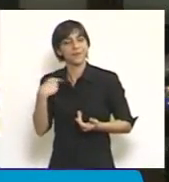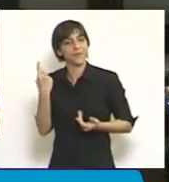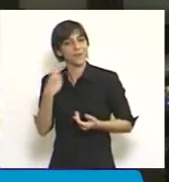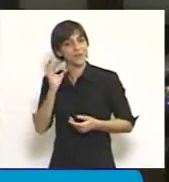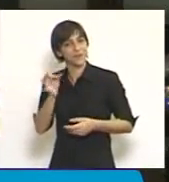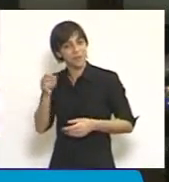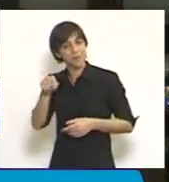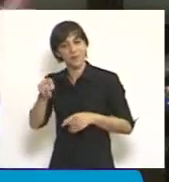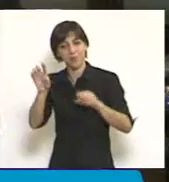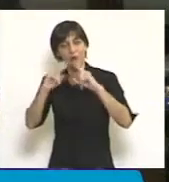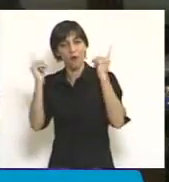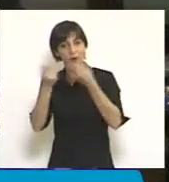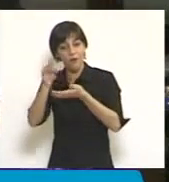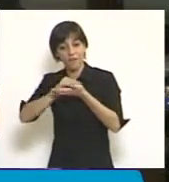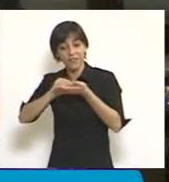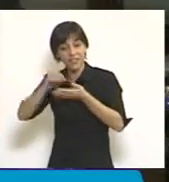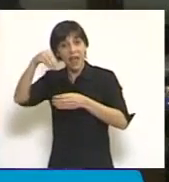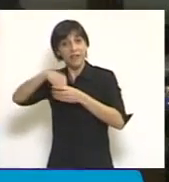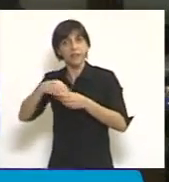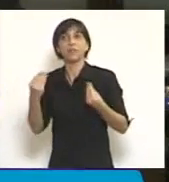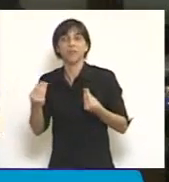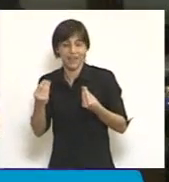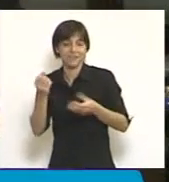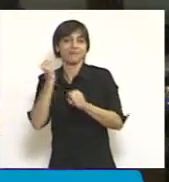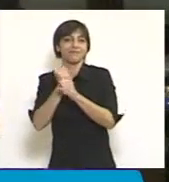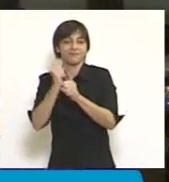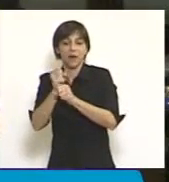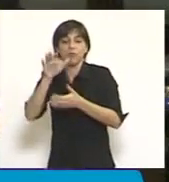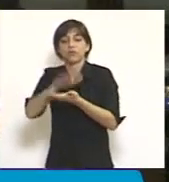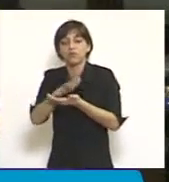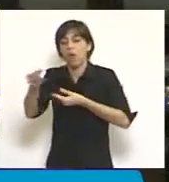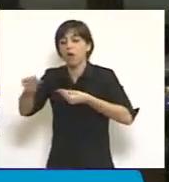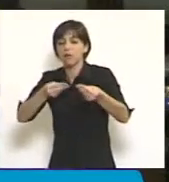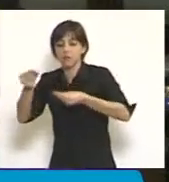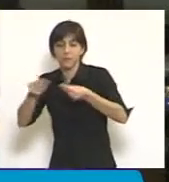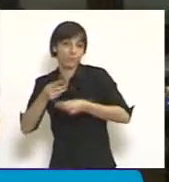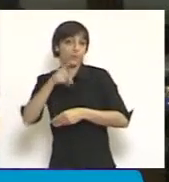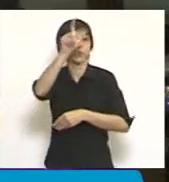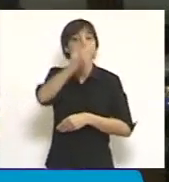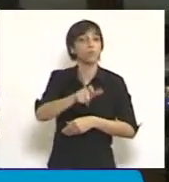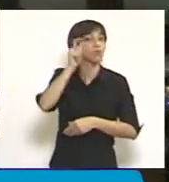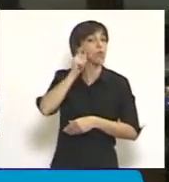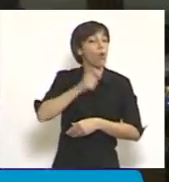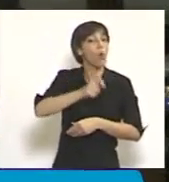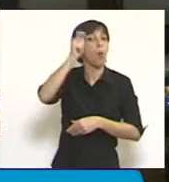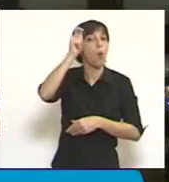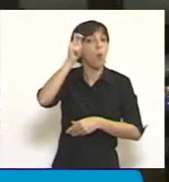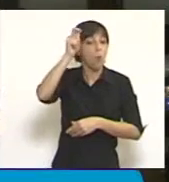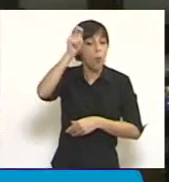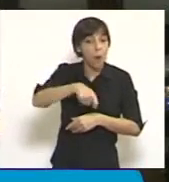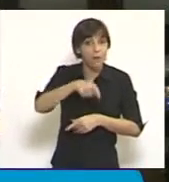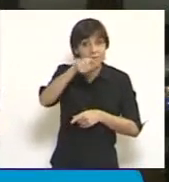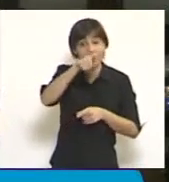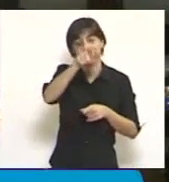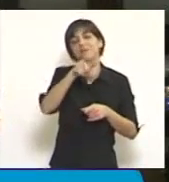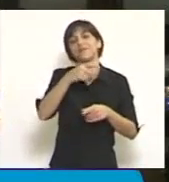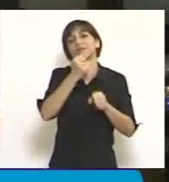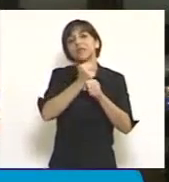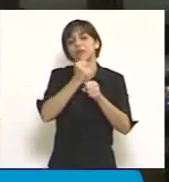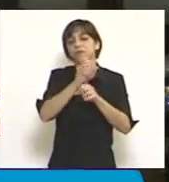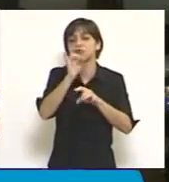esas oficinas de gestión, en las que reposa buena parte de la innovación que el proyecto incluye, porque son